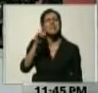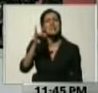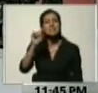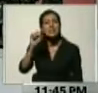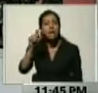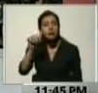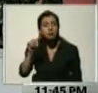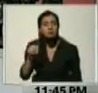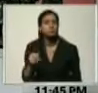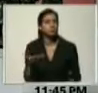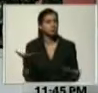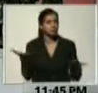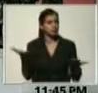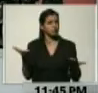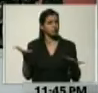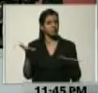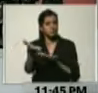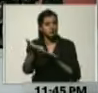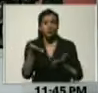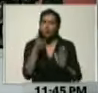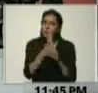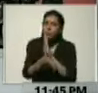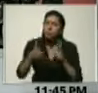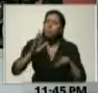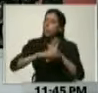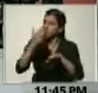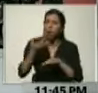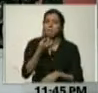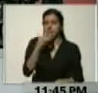Así cubren. ¿Por qué? Está bien.